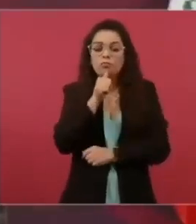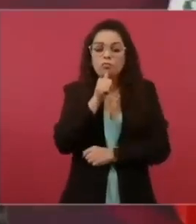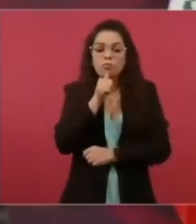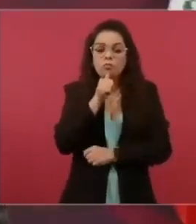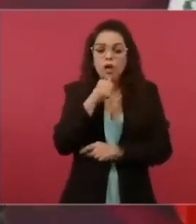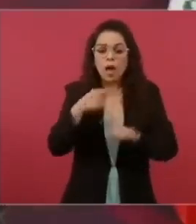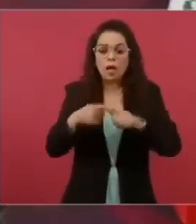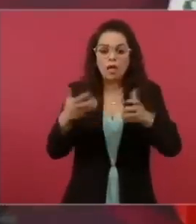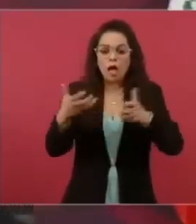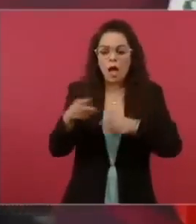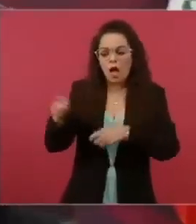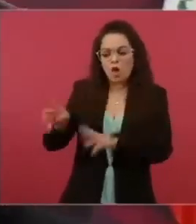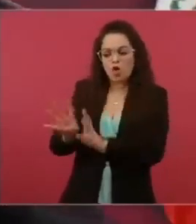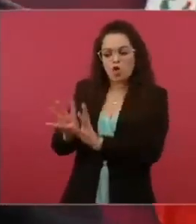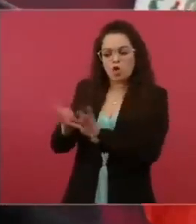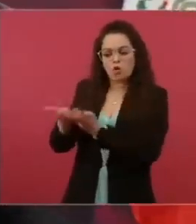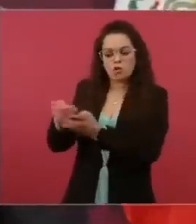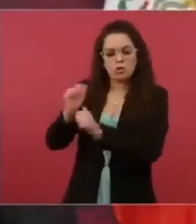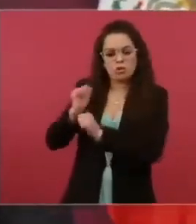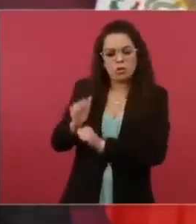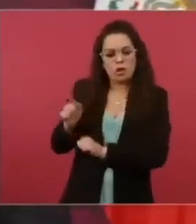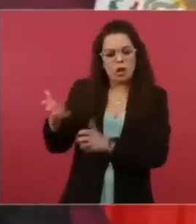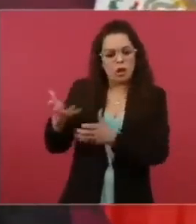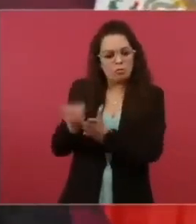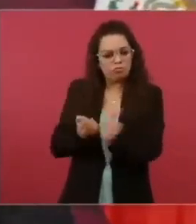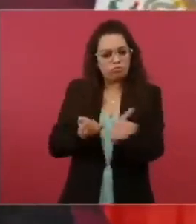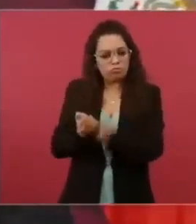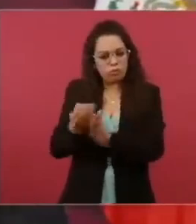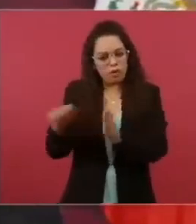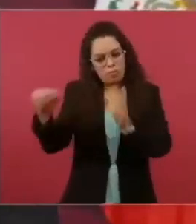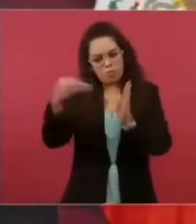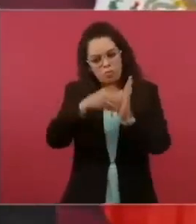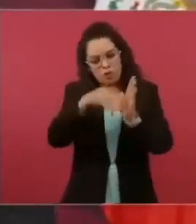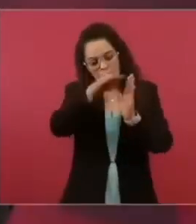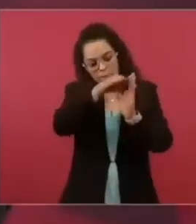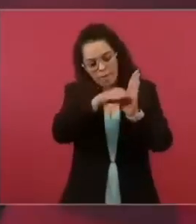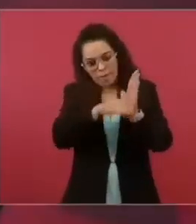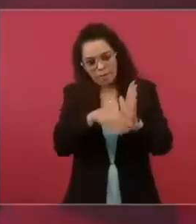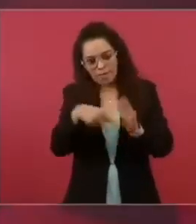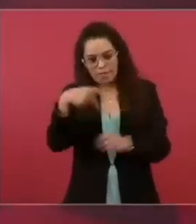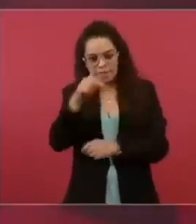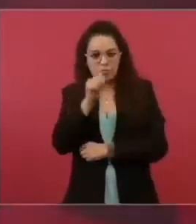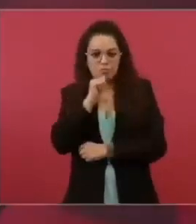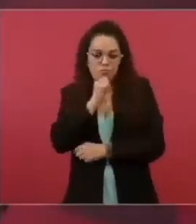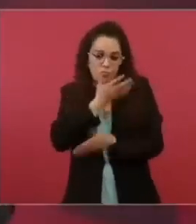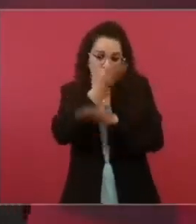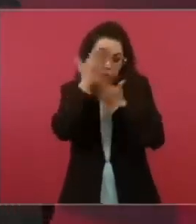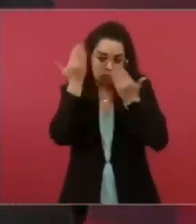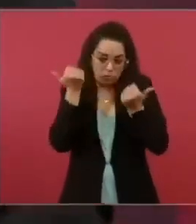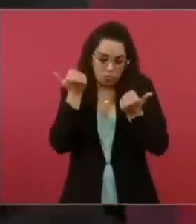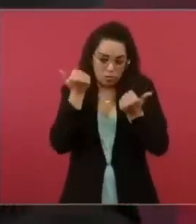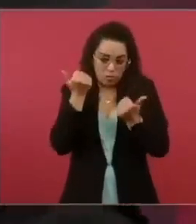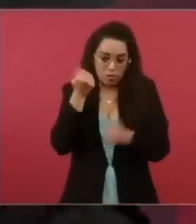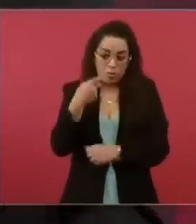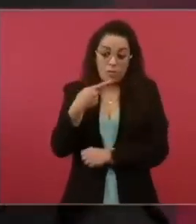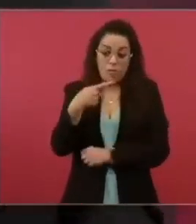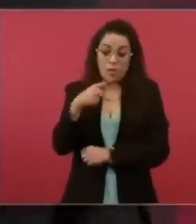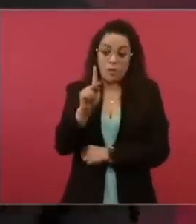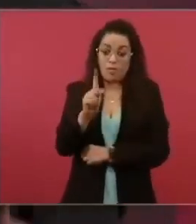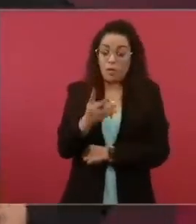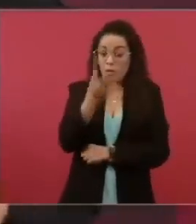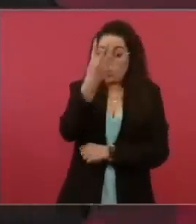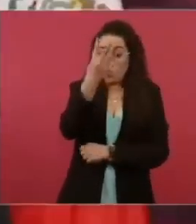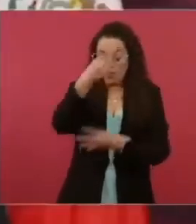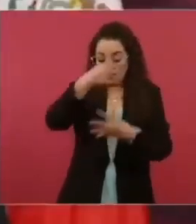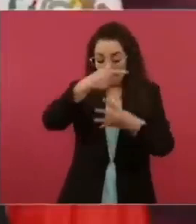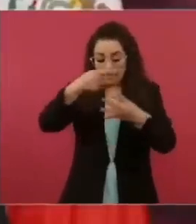Pero los cuatro que han decidido participar de primera, estoy muy